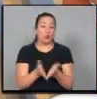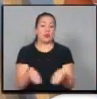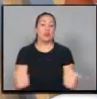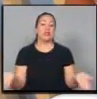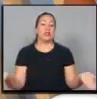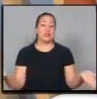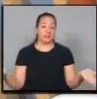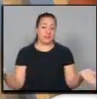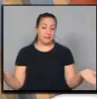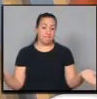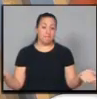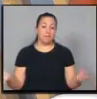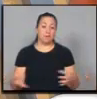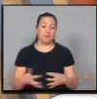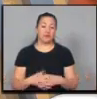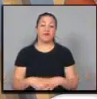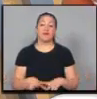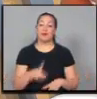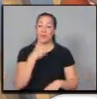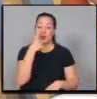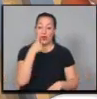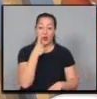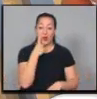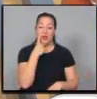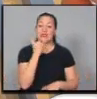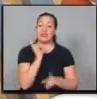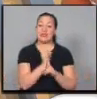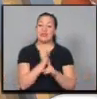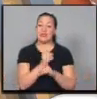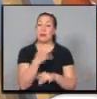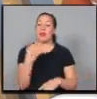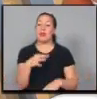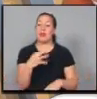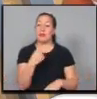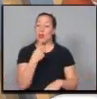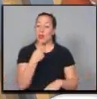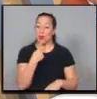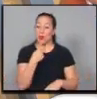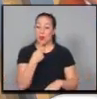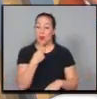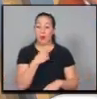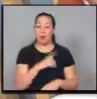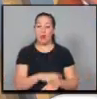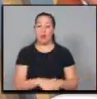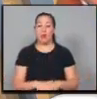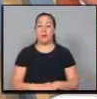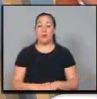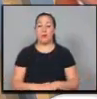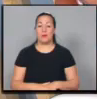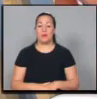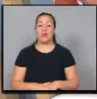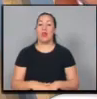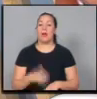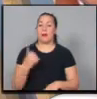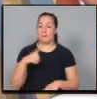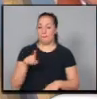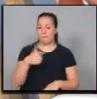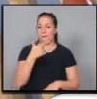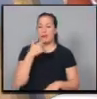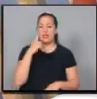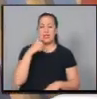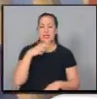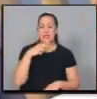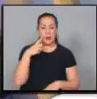Y ojo, con todo esto, viste, siempre hay que dudar. Bueno, blanquear... Pero Silvina Luna es una mujer muy